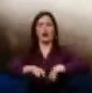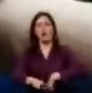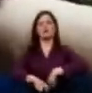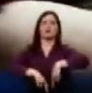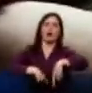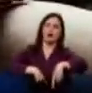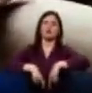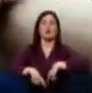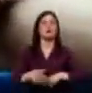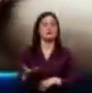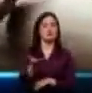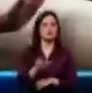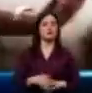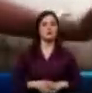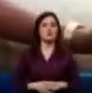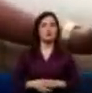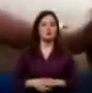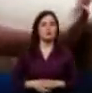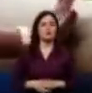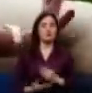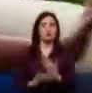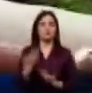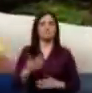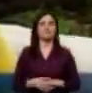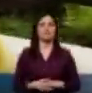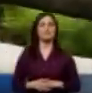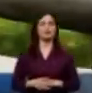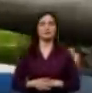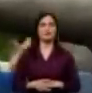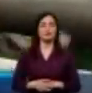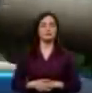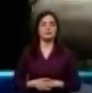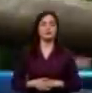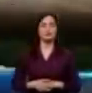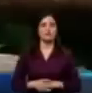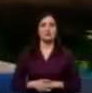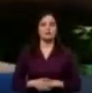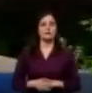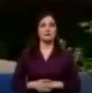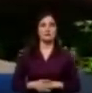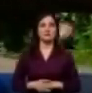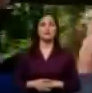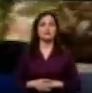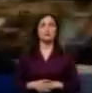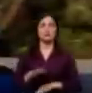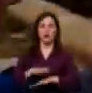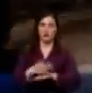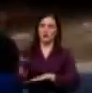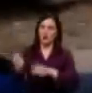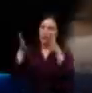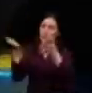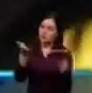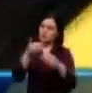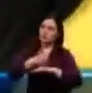una verdadera travesía para cruzar por aquí. No es fácil. Entonces le hacemos nosotros también desde aquí, desde este espacio, el llamado a las